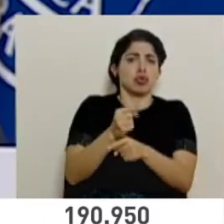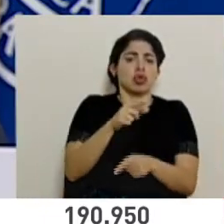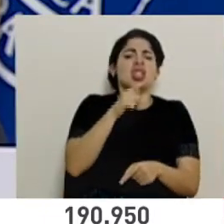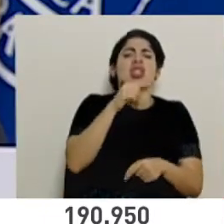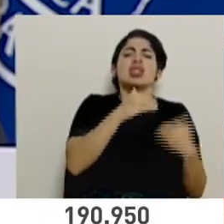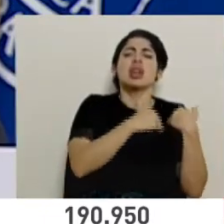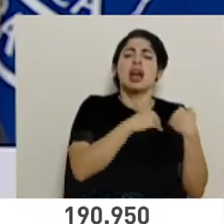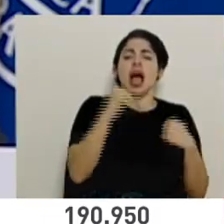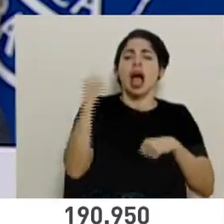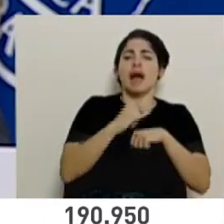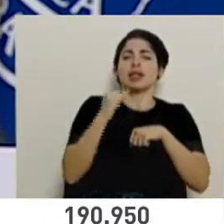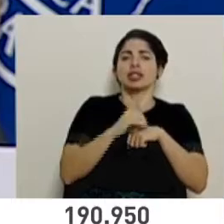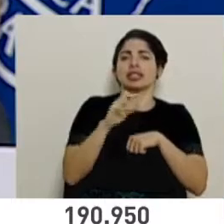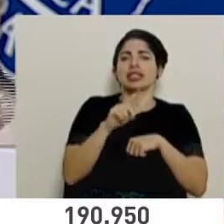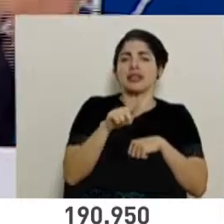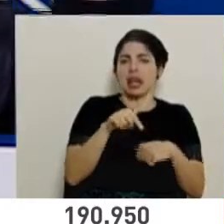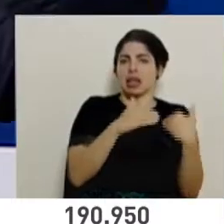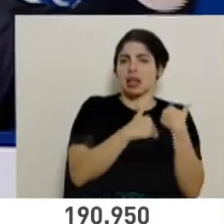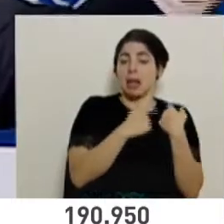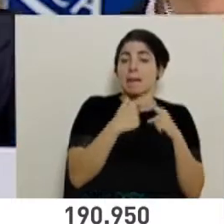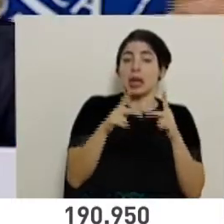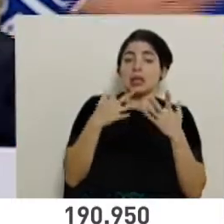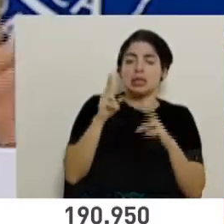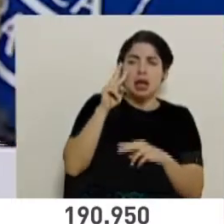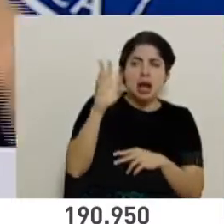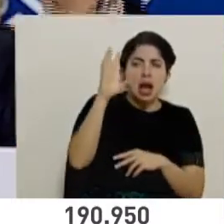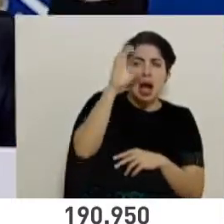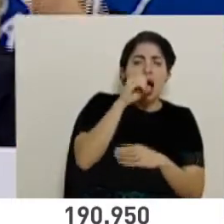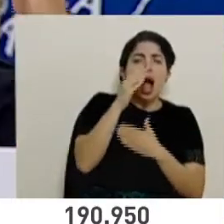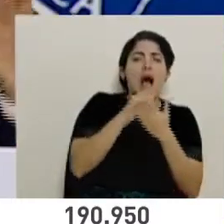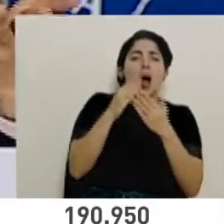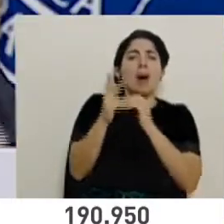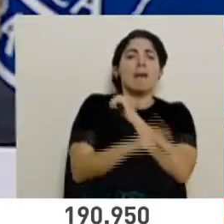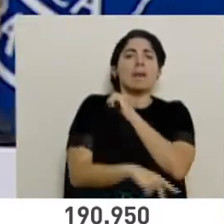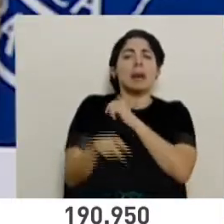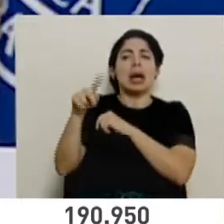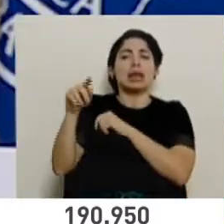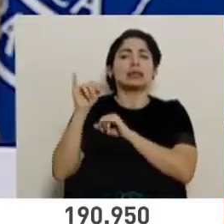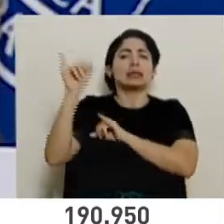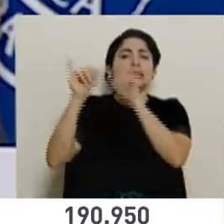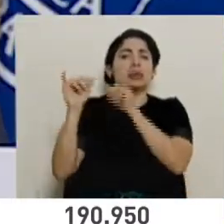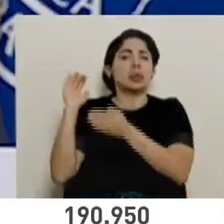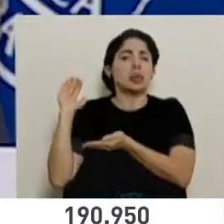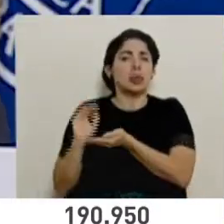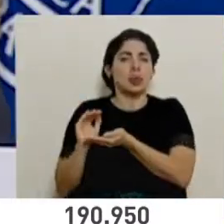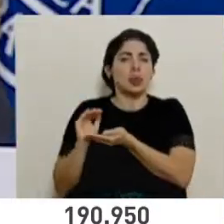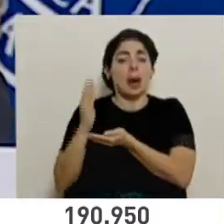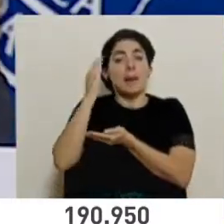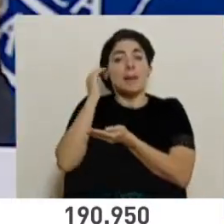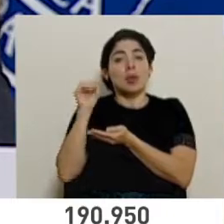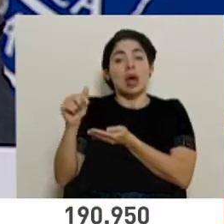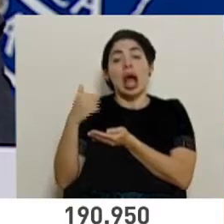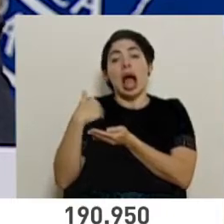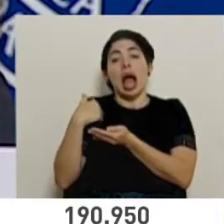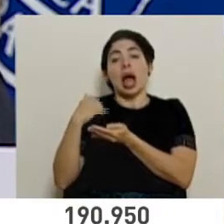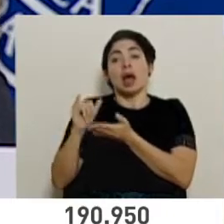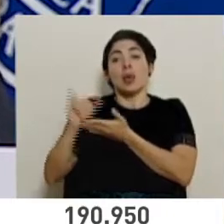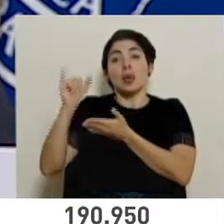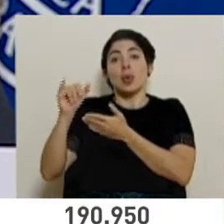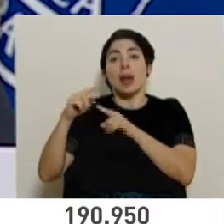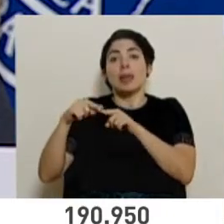Civil. Lo que sí hemos observado es que en ciertos mercados de origen hay tráfico muy disminuido, porque hay una relación directa entre tráfico